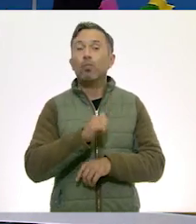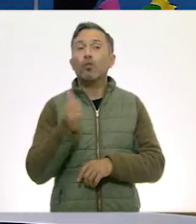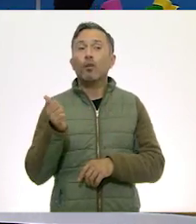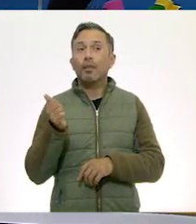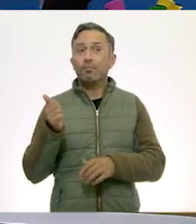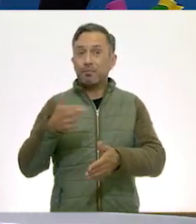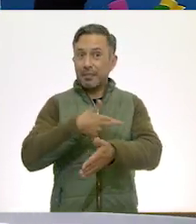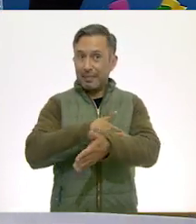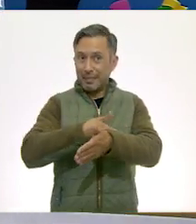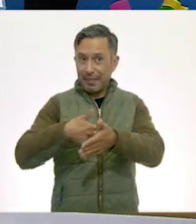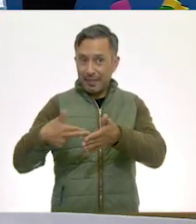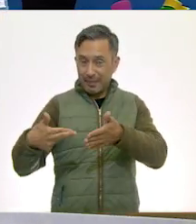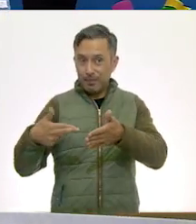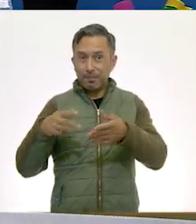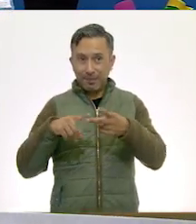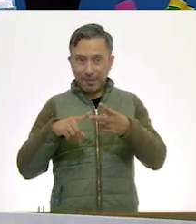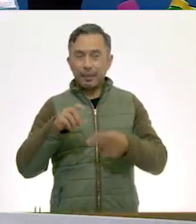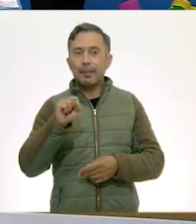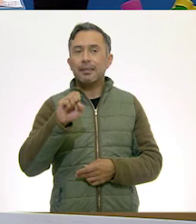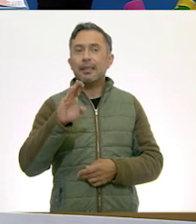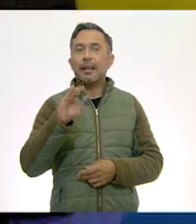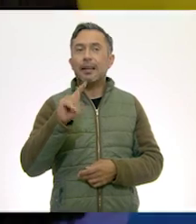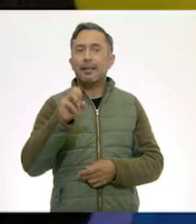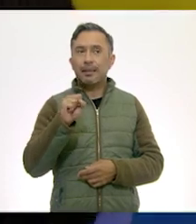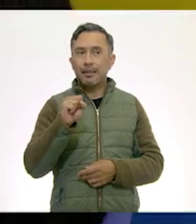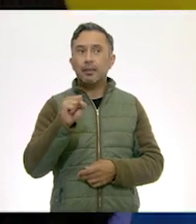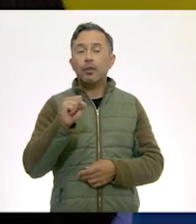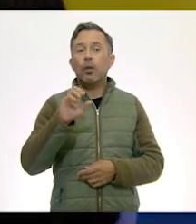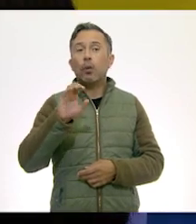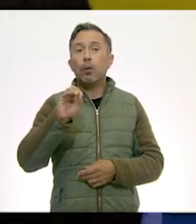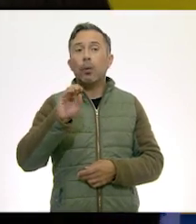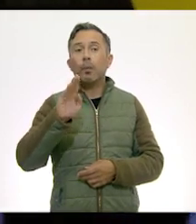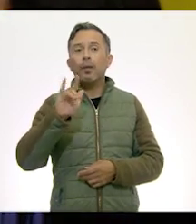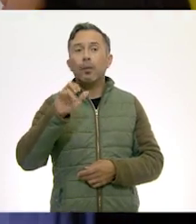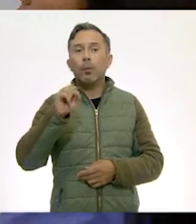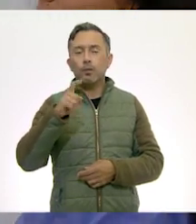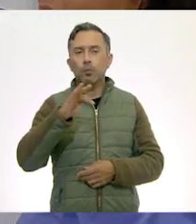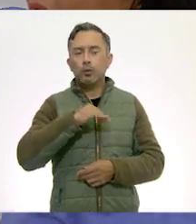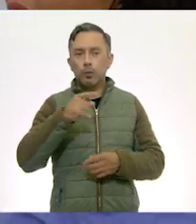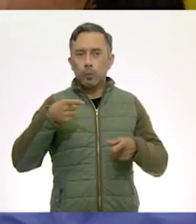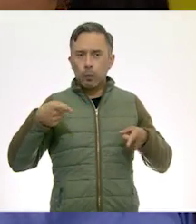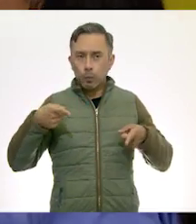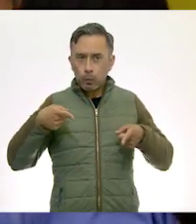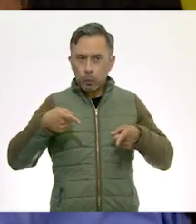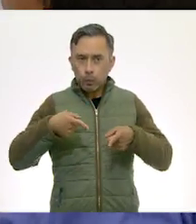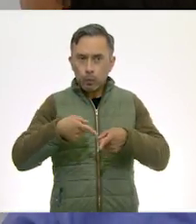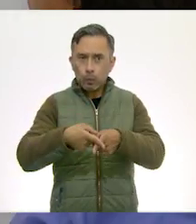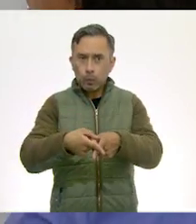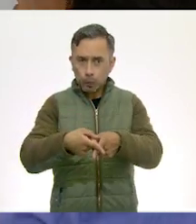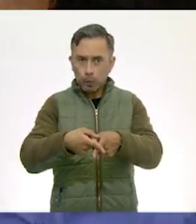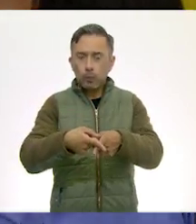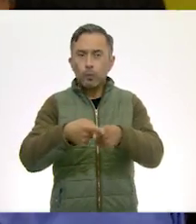oblicuas forman ángulos agudos, si tomamos este